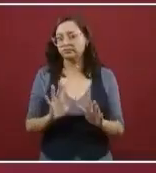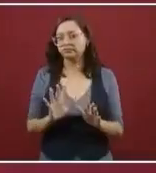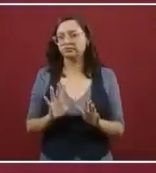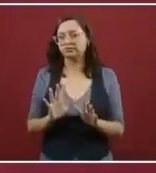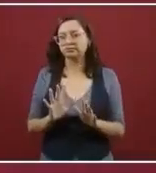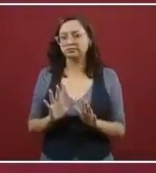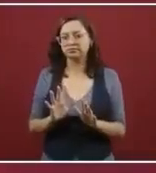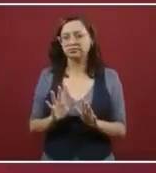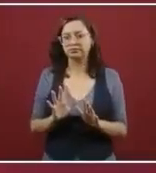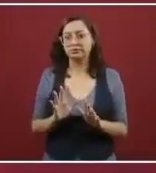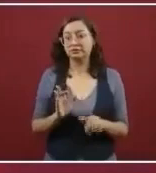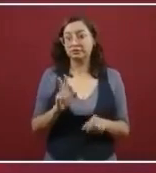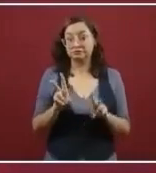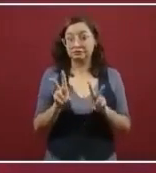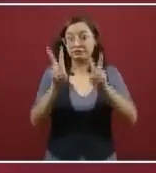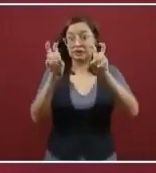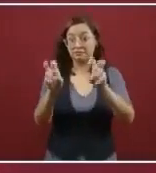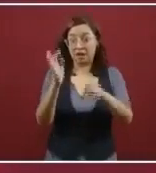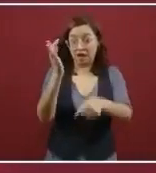de ahora.